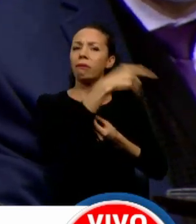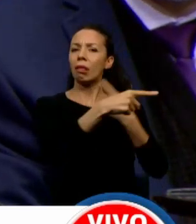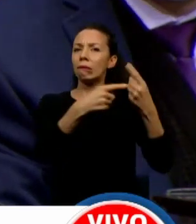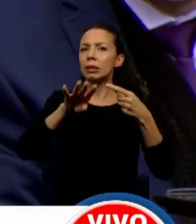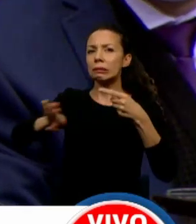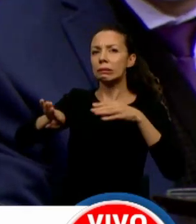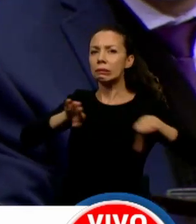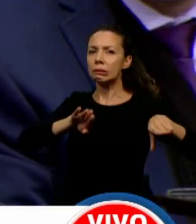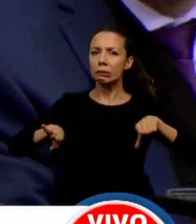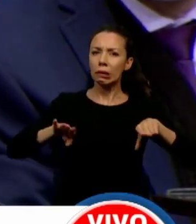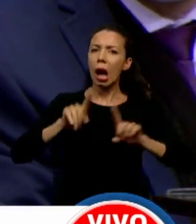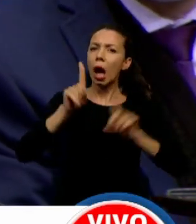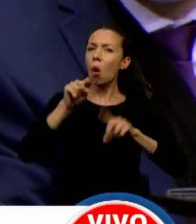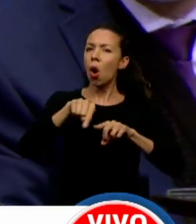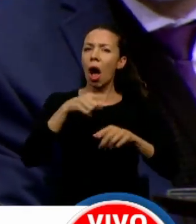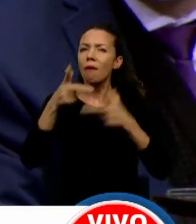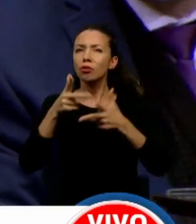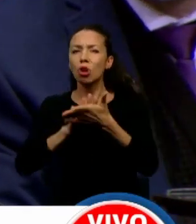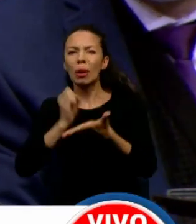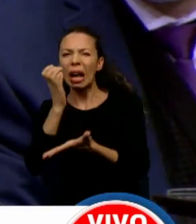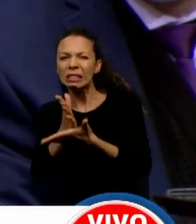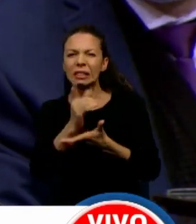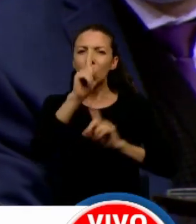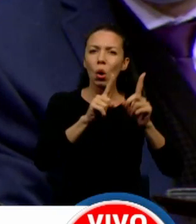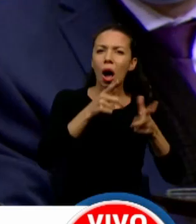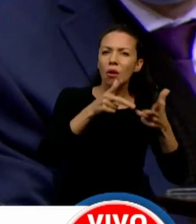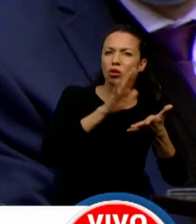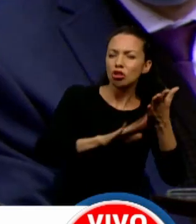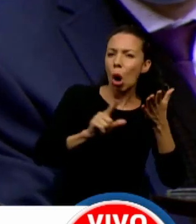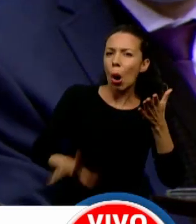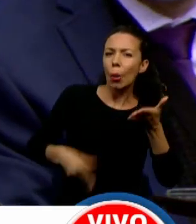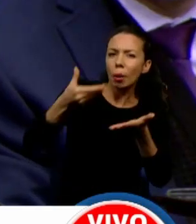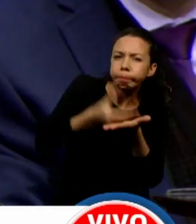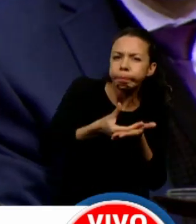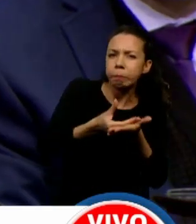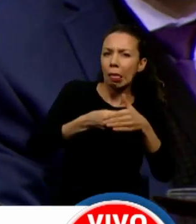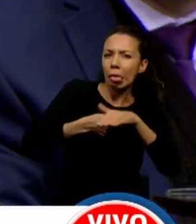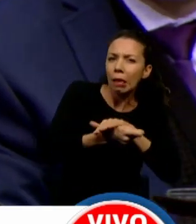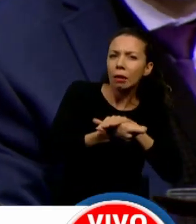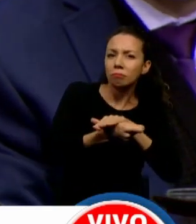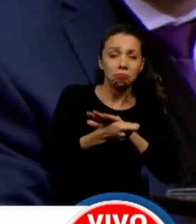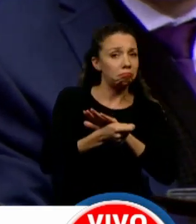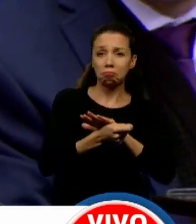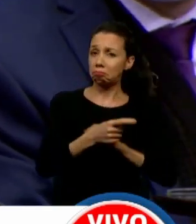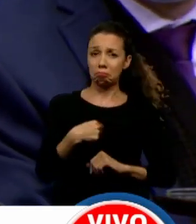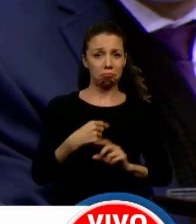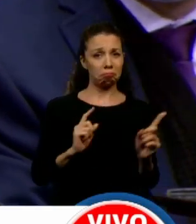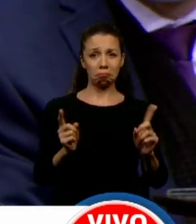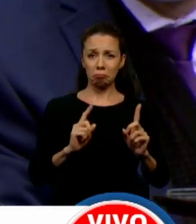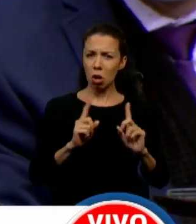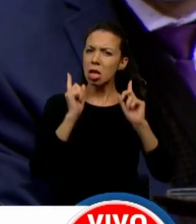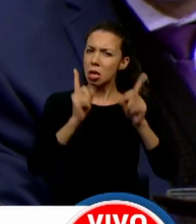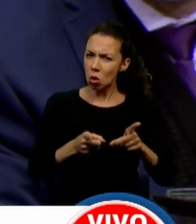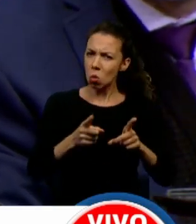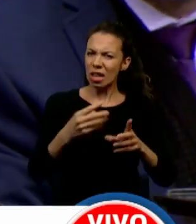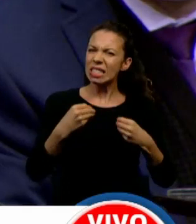habló de billetera. Nosotros la billetera no la vimos en 4 años y el látigo todavía lo tenemos marcado